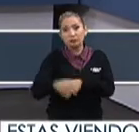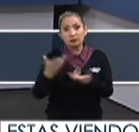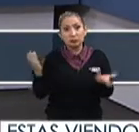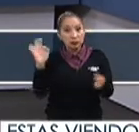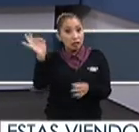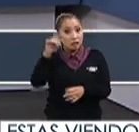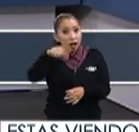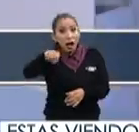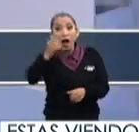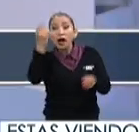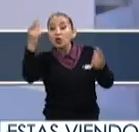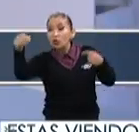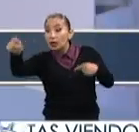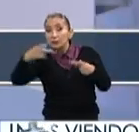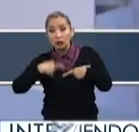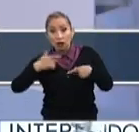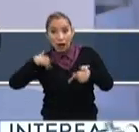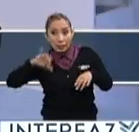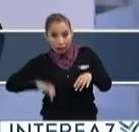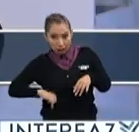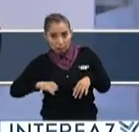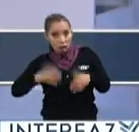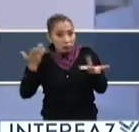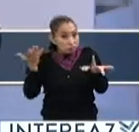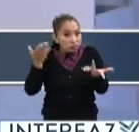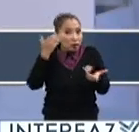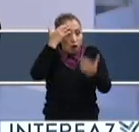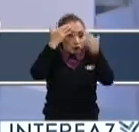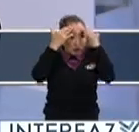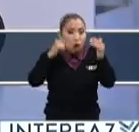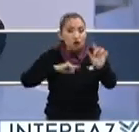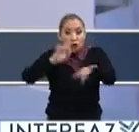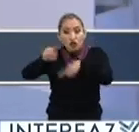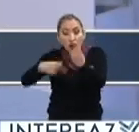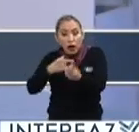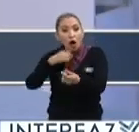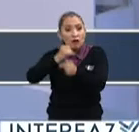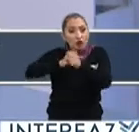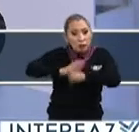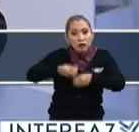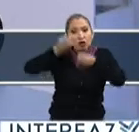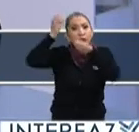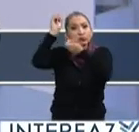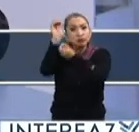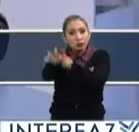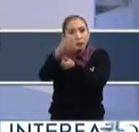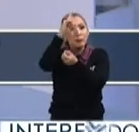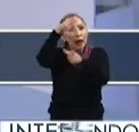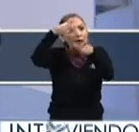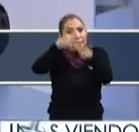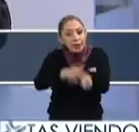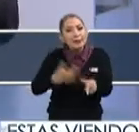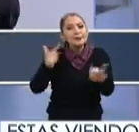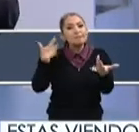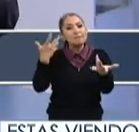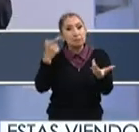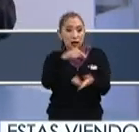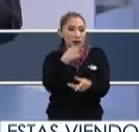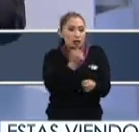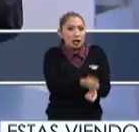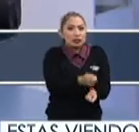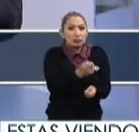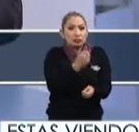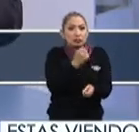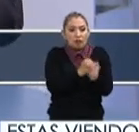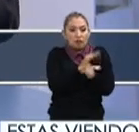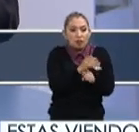si algunos colegas están interesados que yo mismo asista o que les envíe la información para ir sensibilizando, porque lo que se trata es